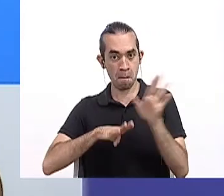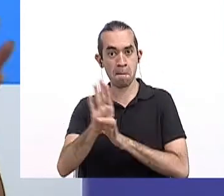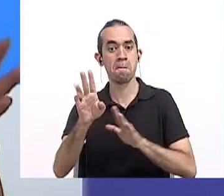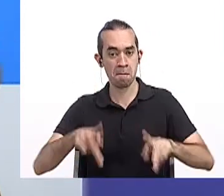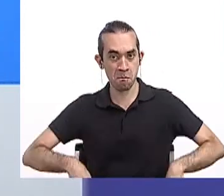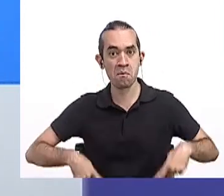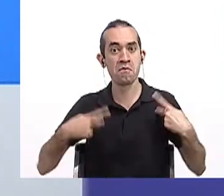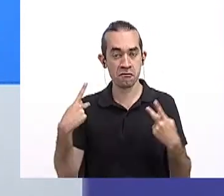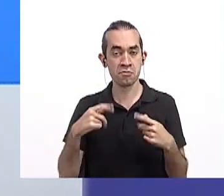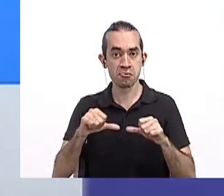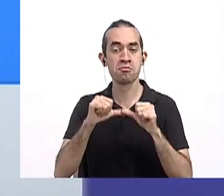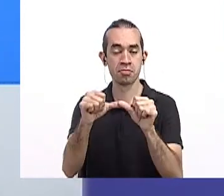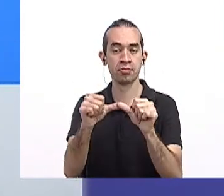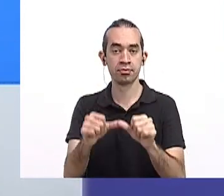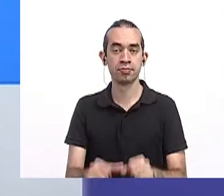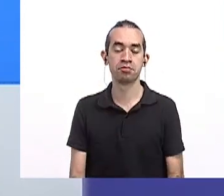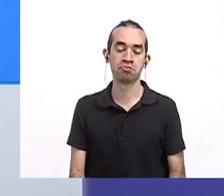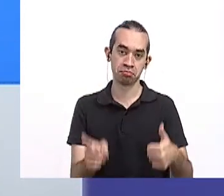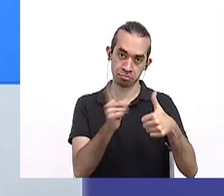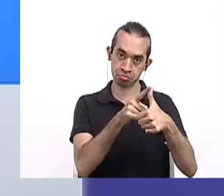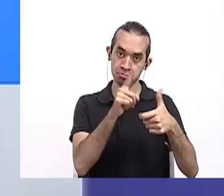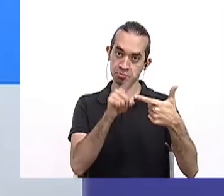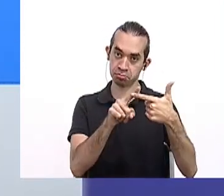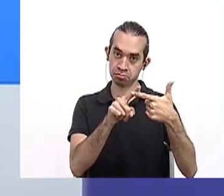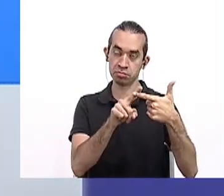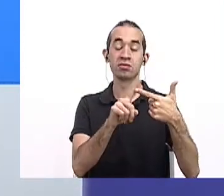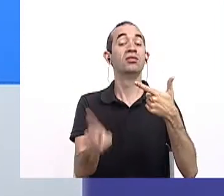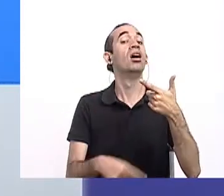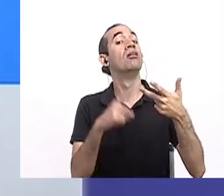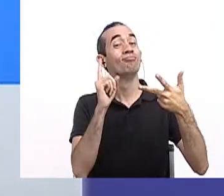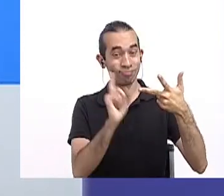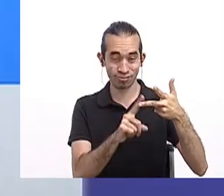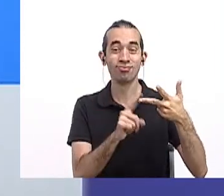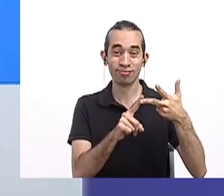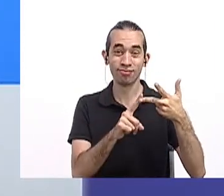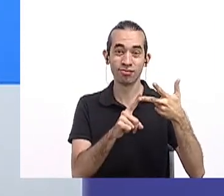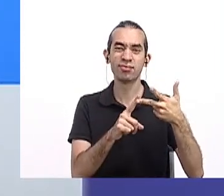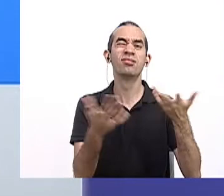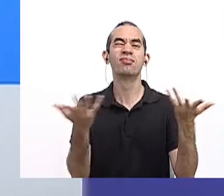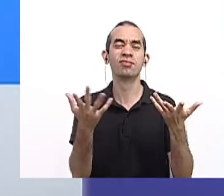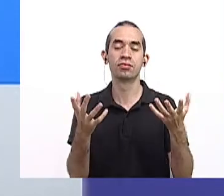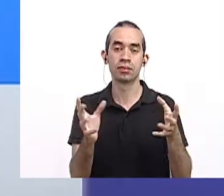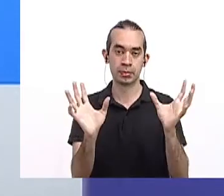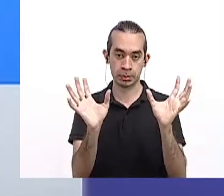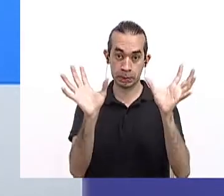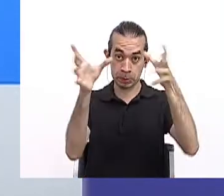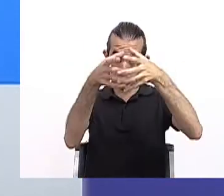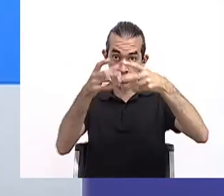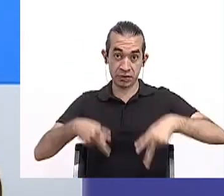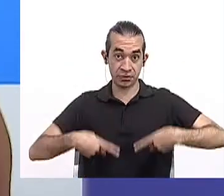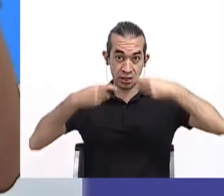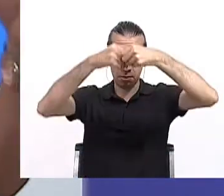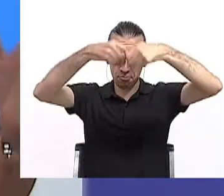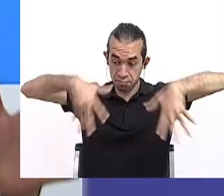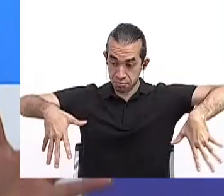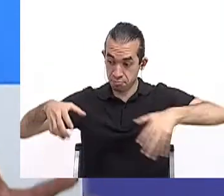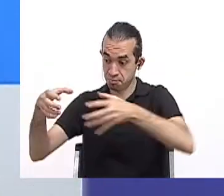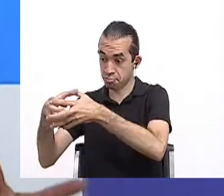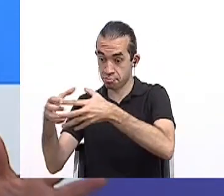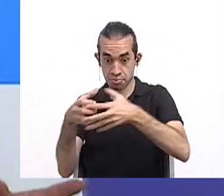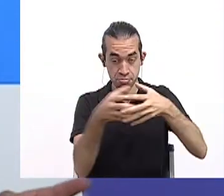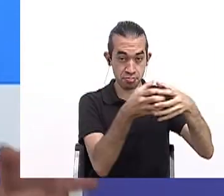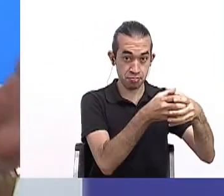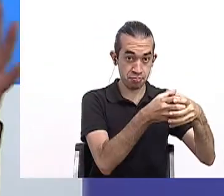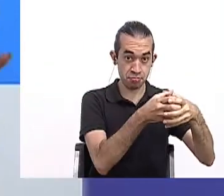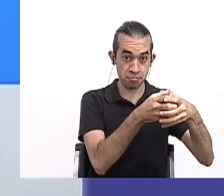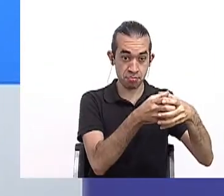dentro de esos dos límites vimos un tercer límite y esa era la pérdida de biodiversidad tanto en el cambio climático